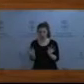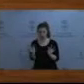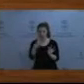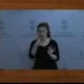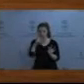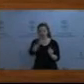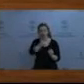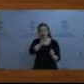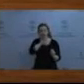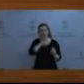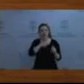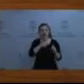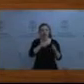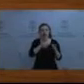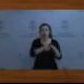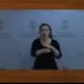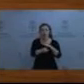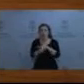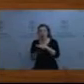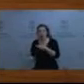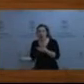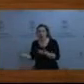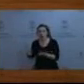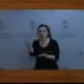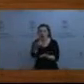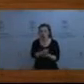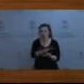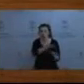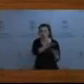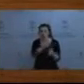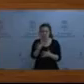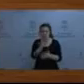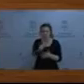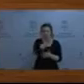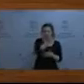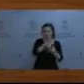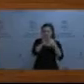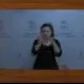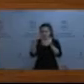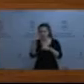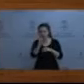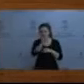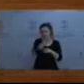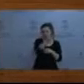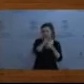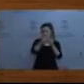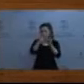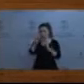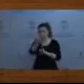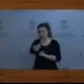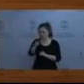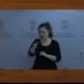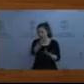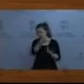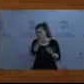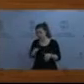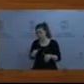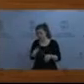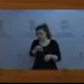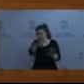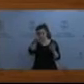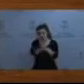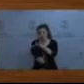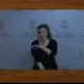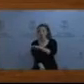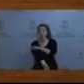España a un número aproximado de 580 o 590 personas. Eso es fruto